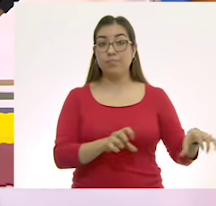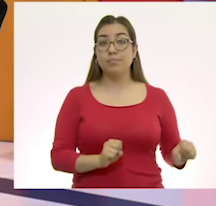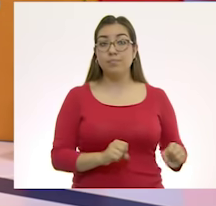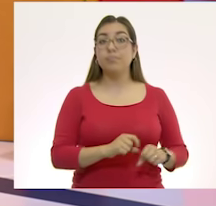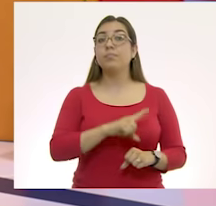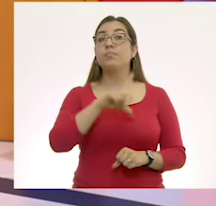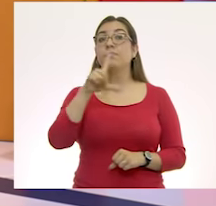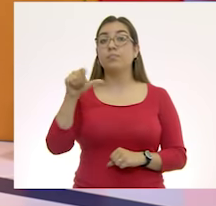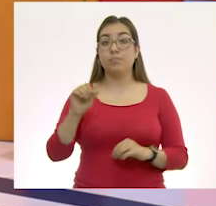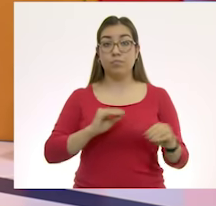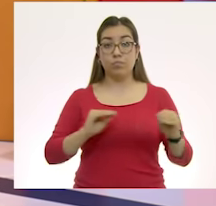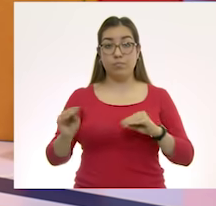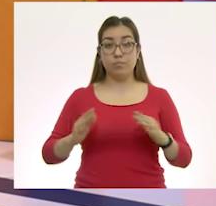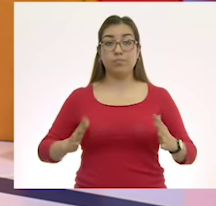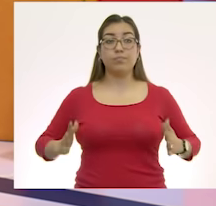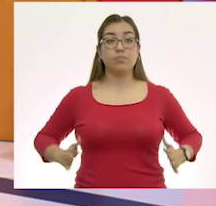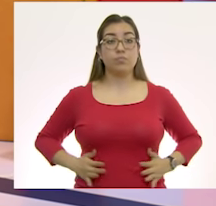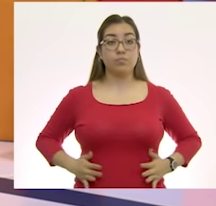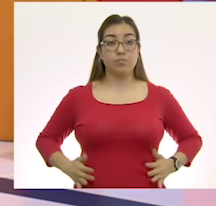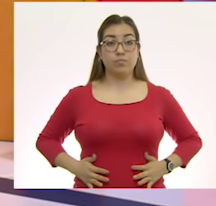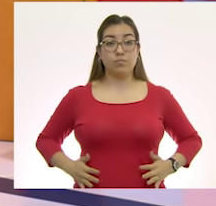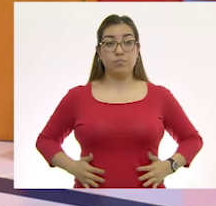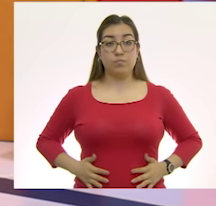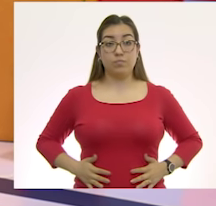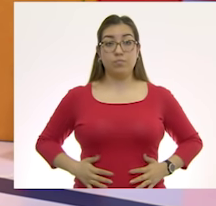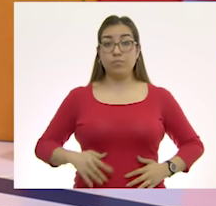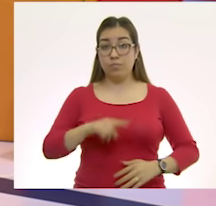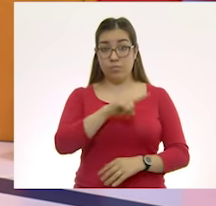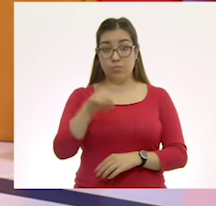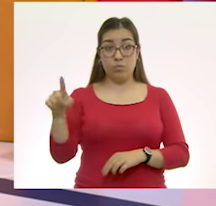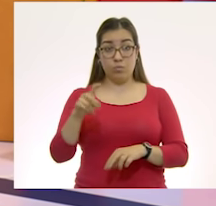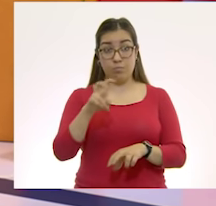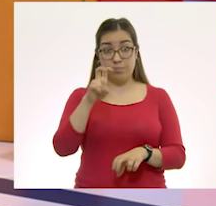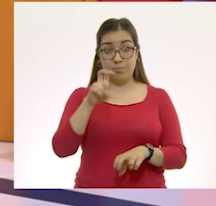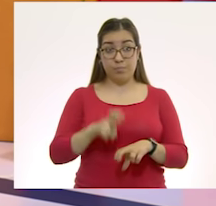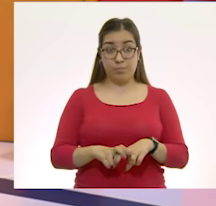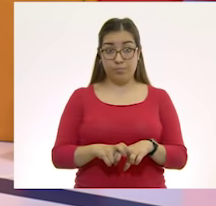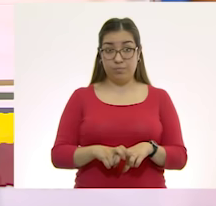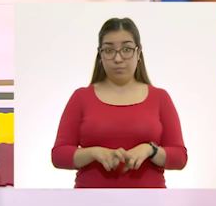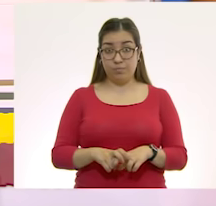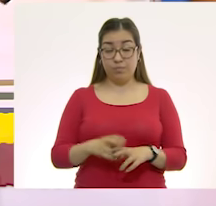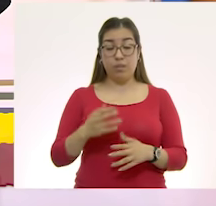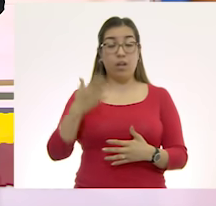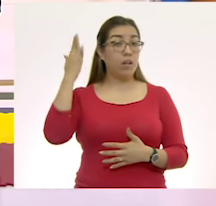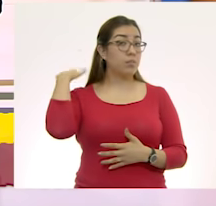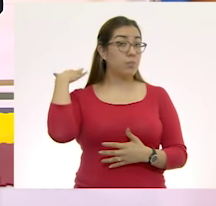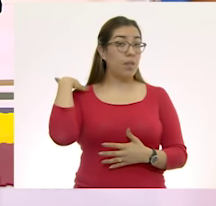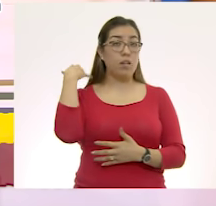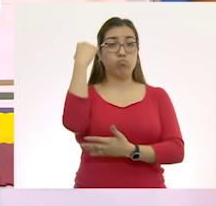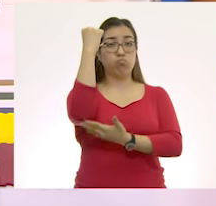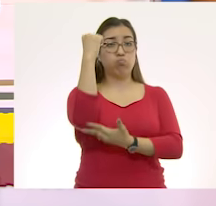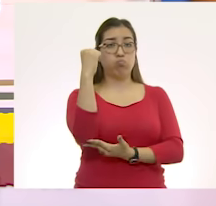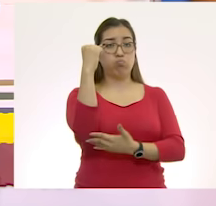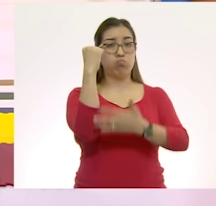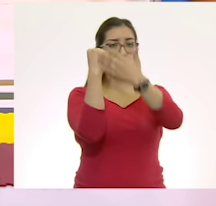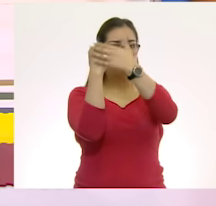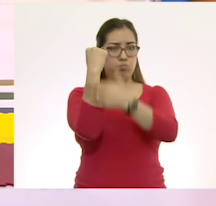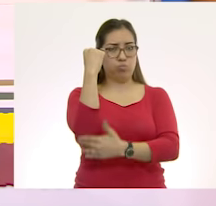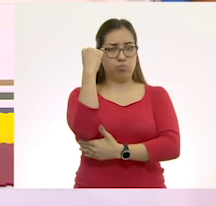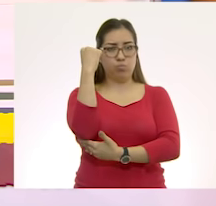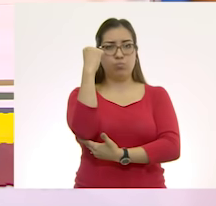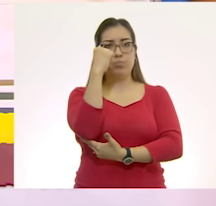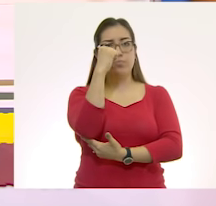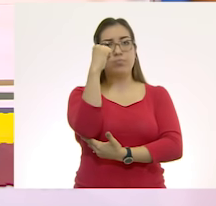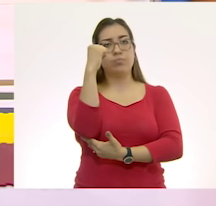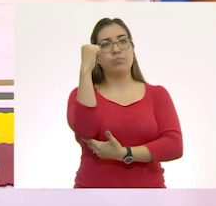el movimiento de tu tronco. Recuerda, si estás en tu banco, pon tu espalda recta y te vas a hacer como que hacia atrás,